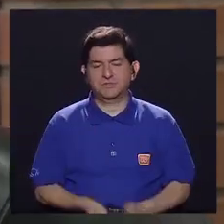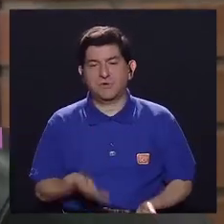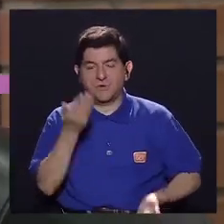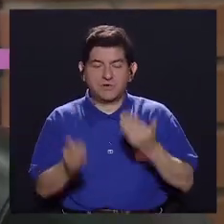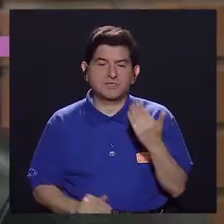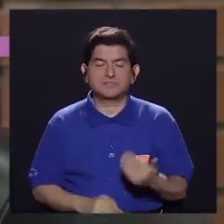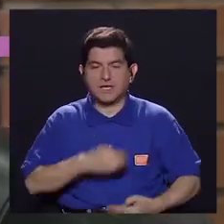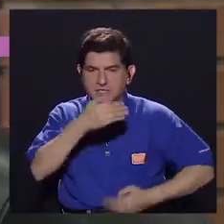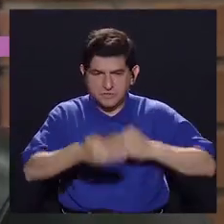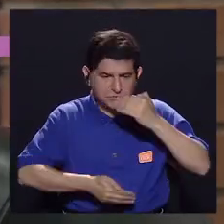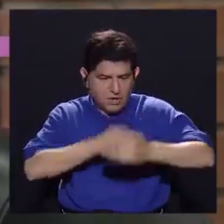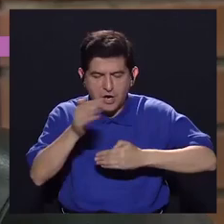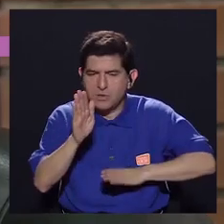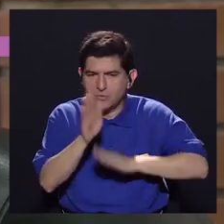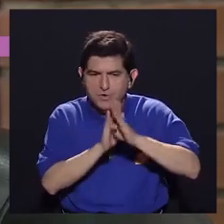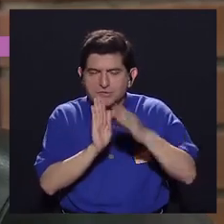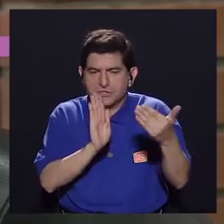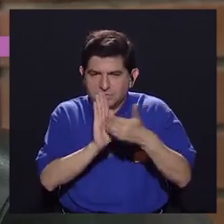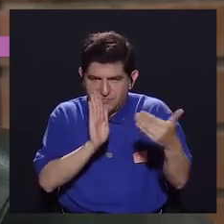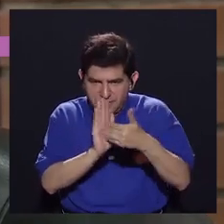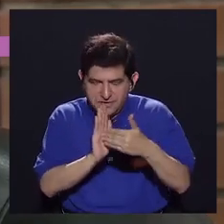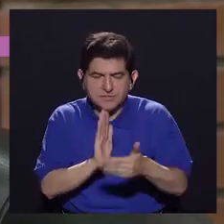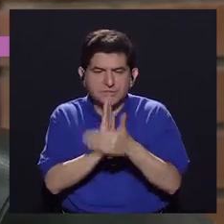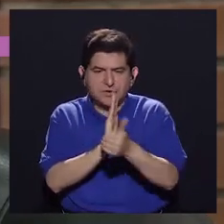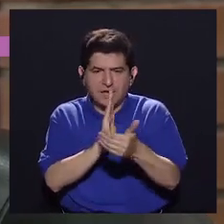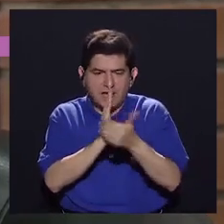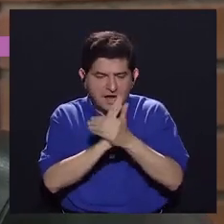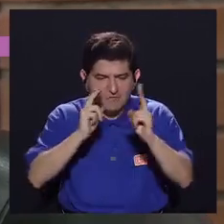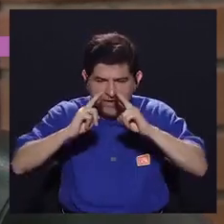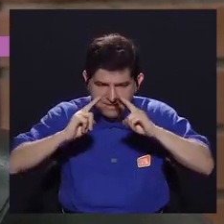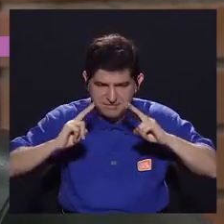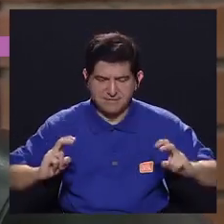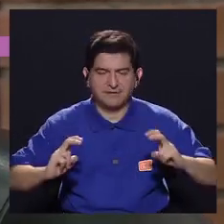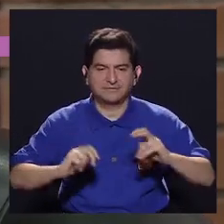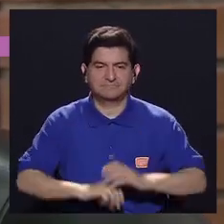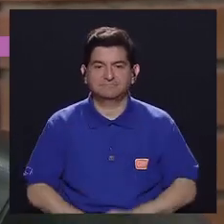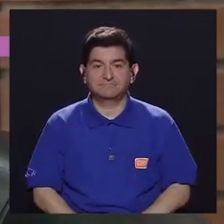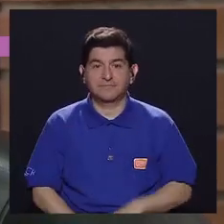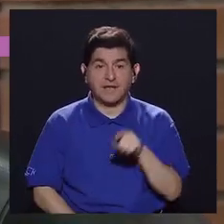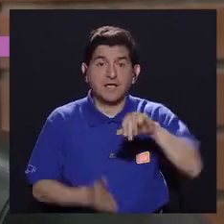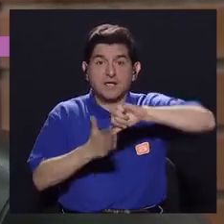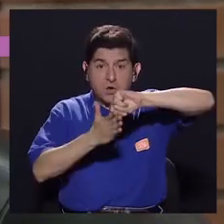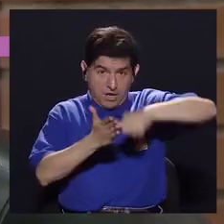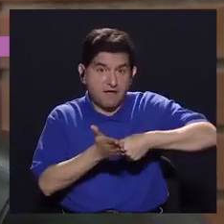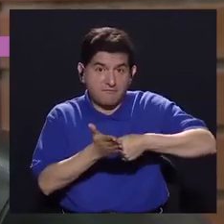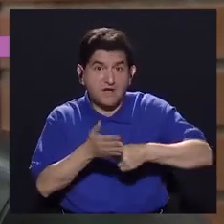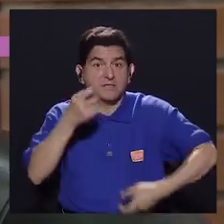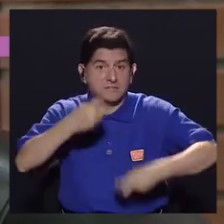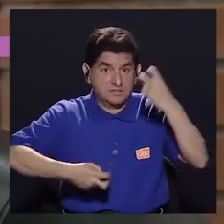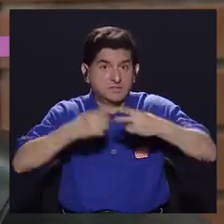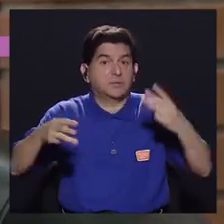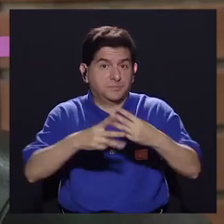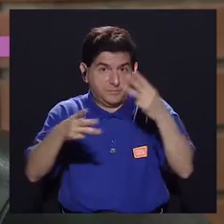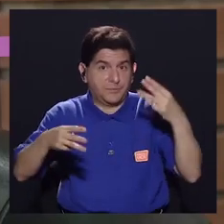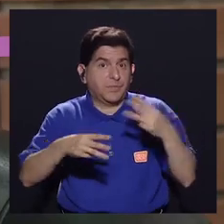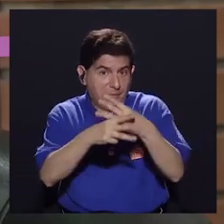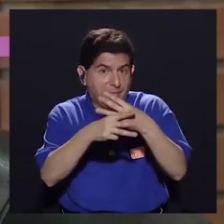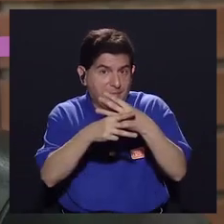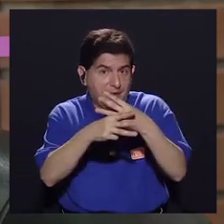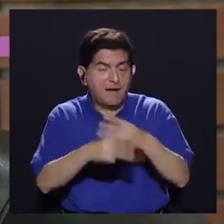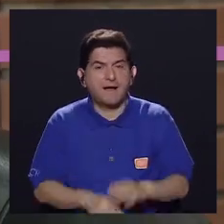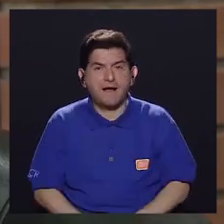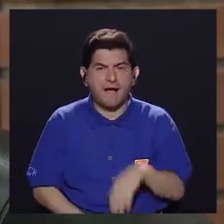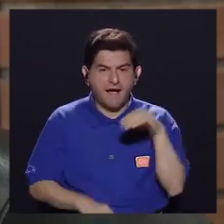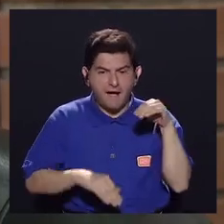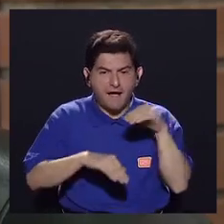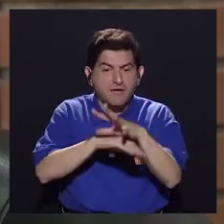alguna distorsión en su proceso de desarrollo, en su capacidad de análisis, lo cual acentúa la dificultad hacia las matemáticas y por